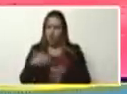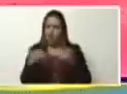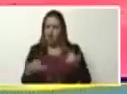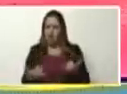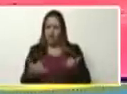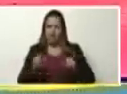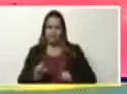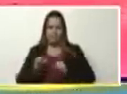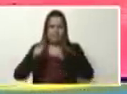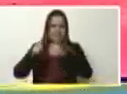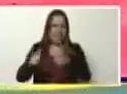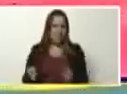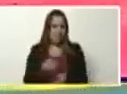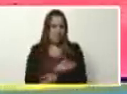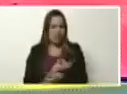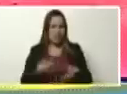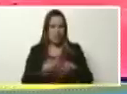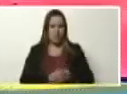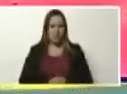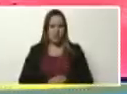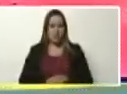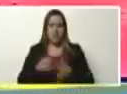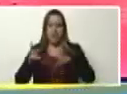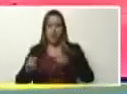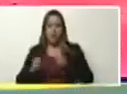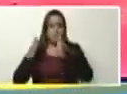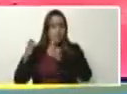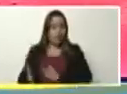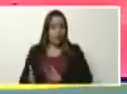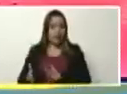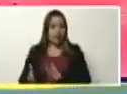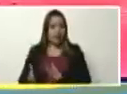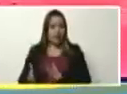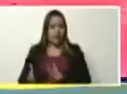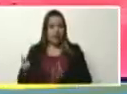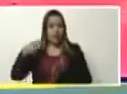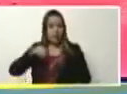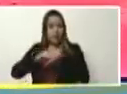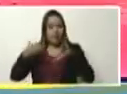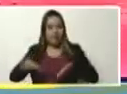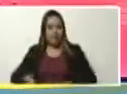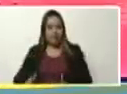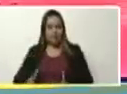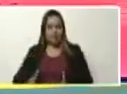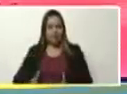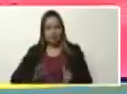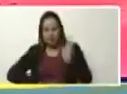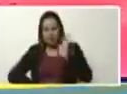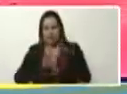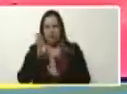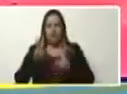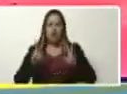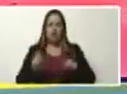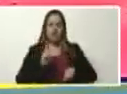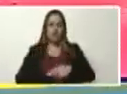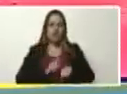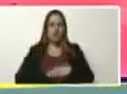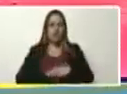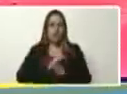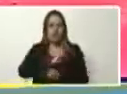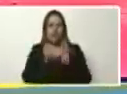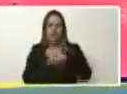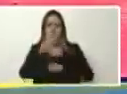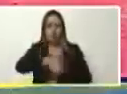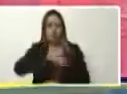el arranque exitoso de la nueva etapa de renacimiento y recuperación de la nueva época de transición